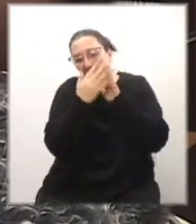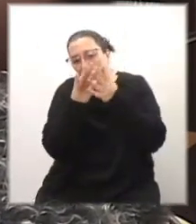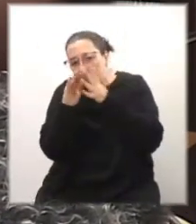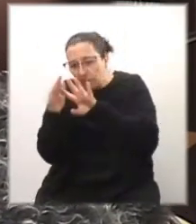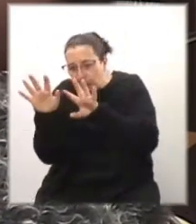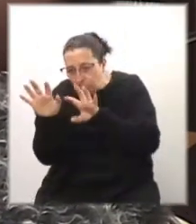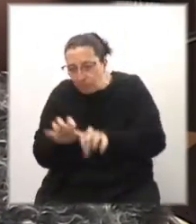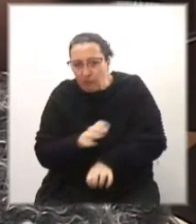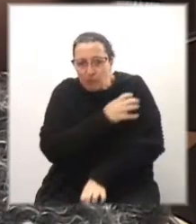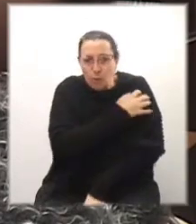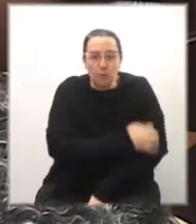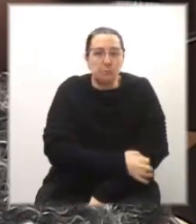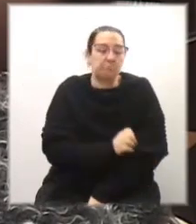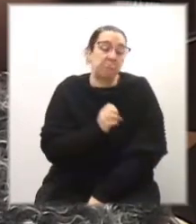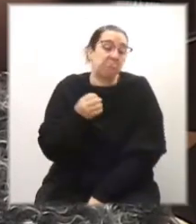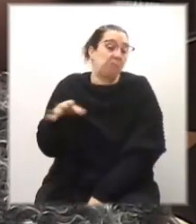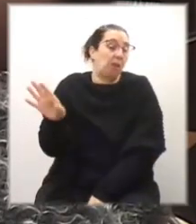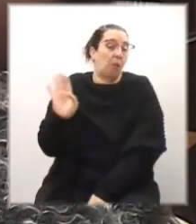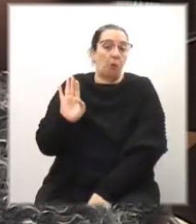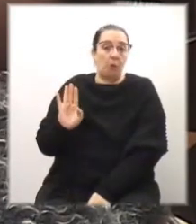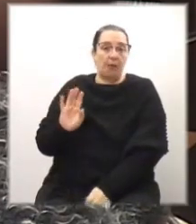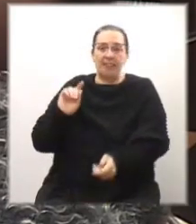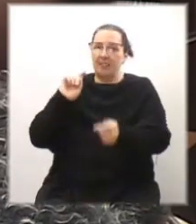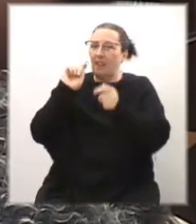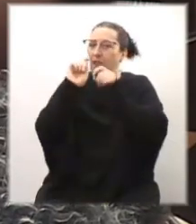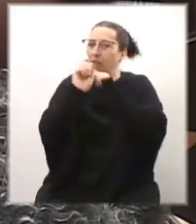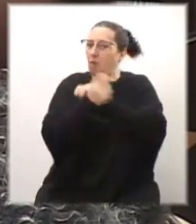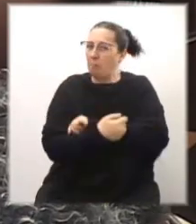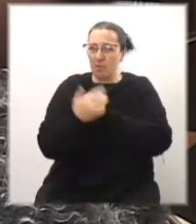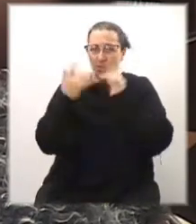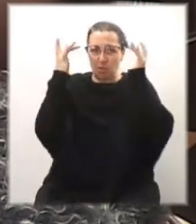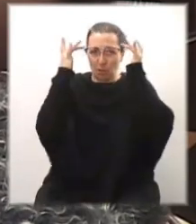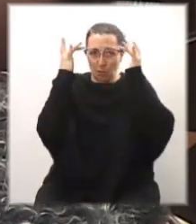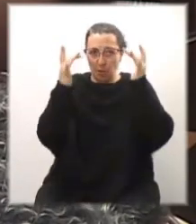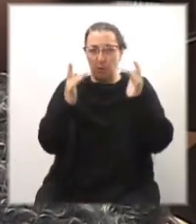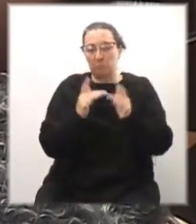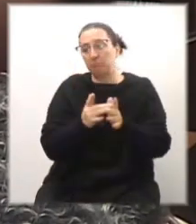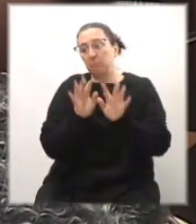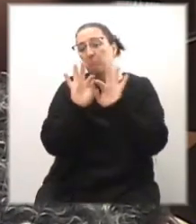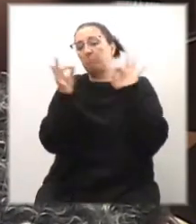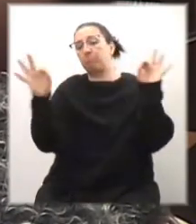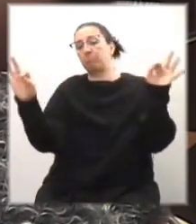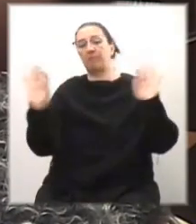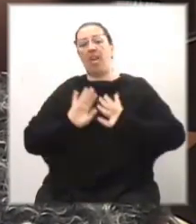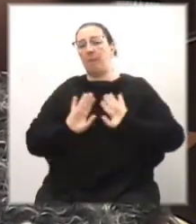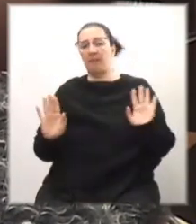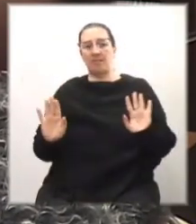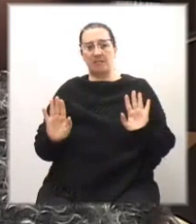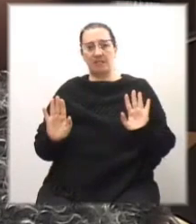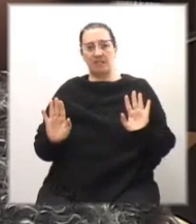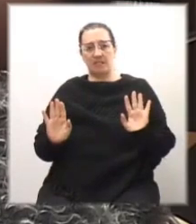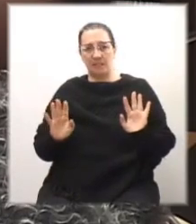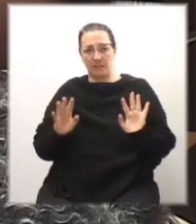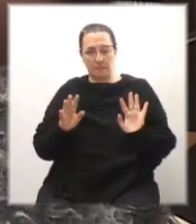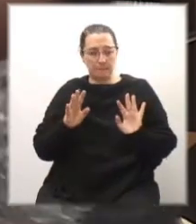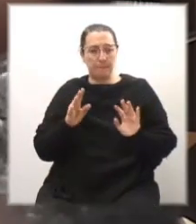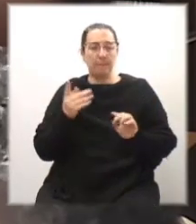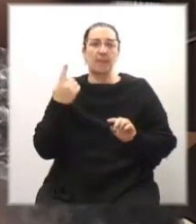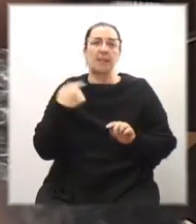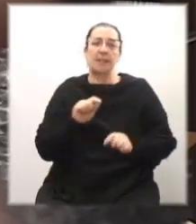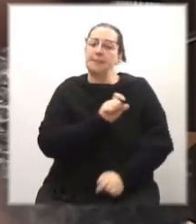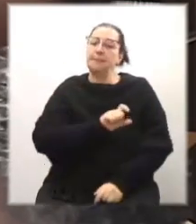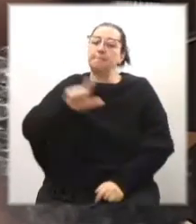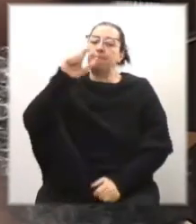aire y la transformación educativa es poco más que un eslogan. El crecimiento económico será de